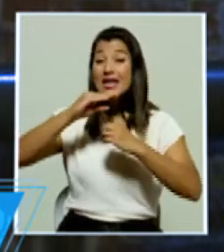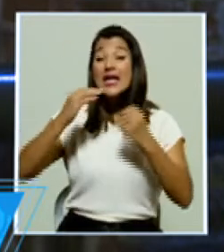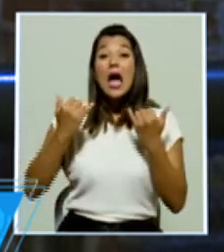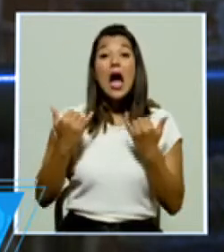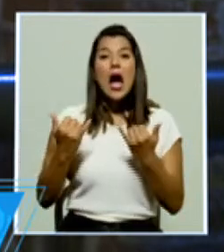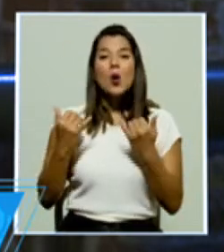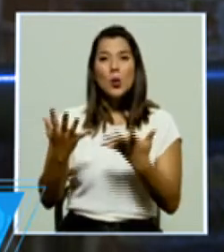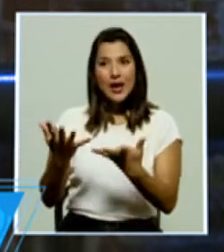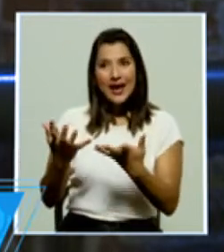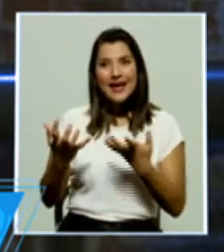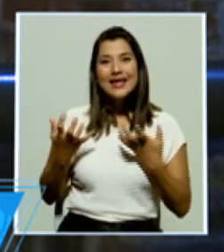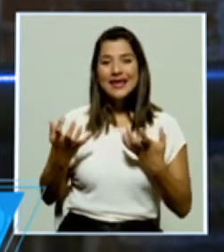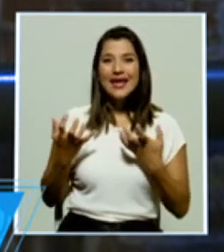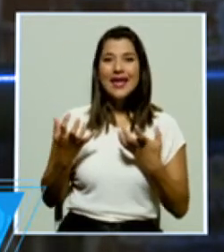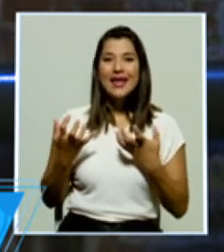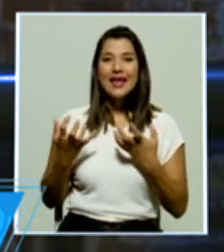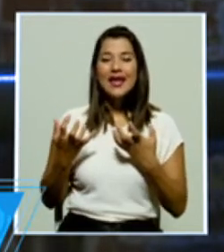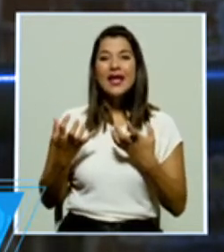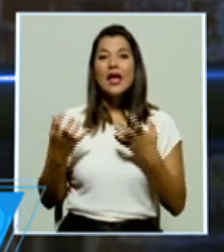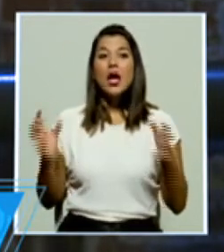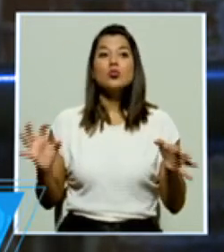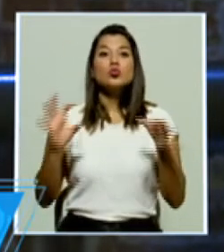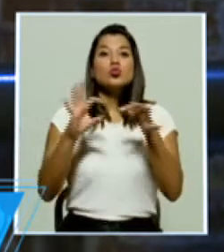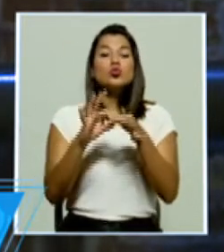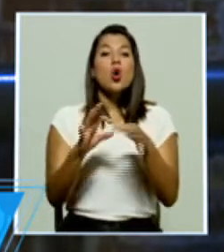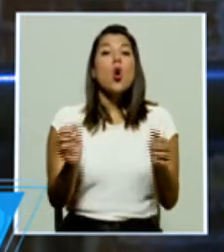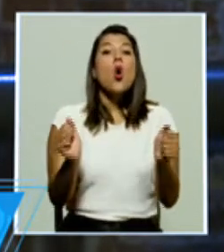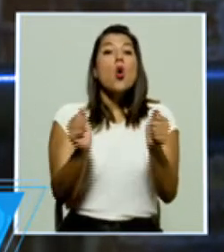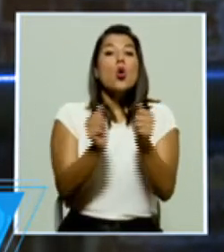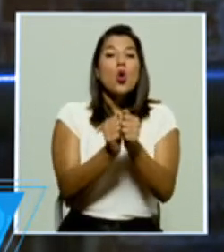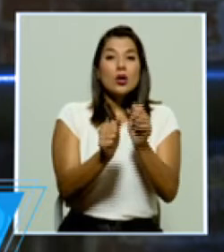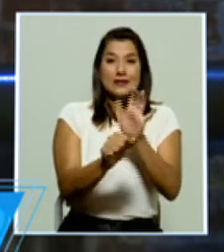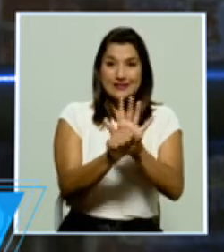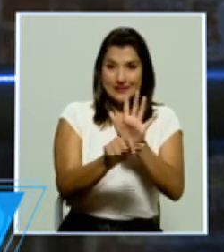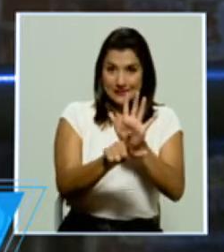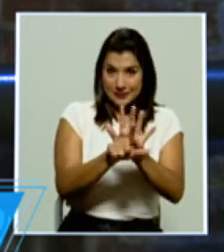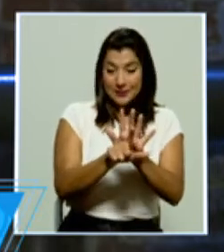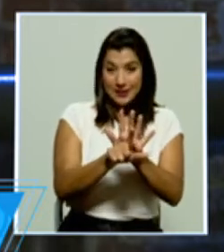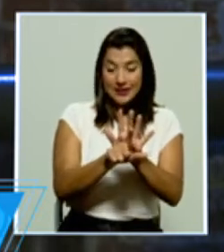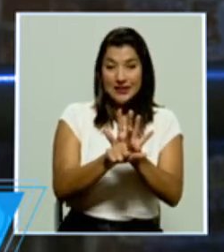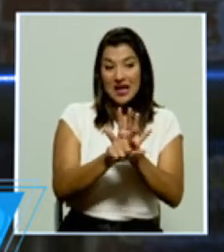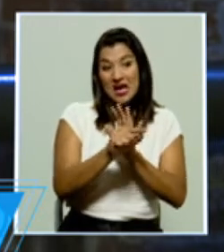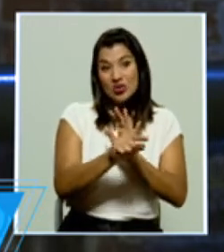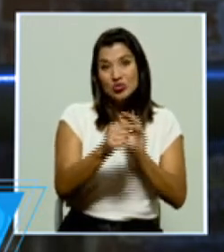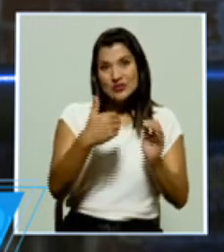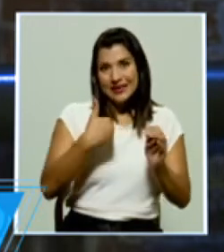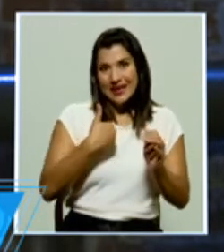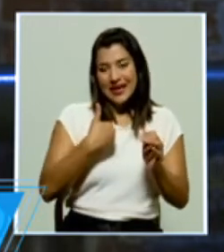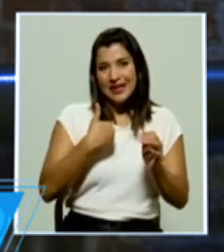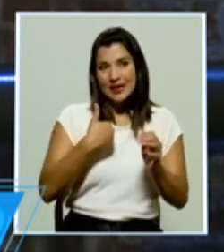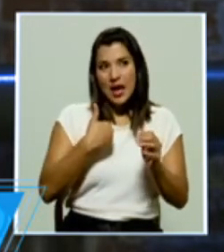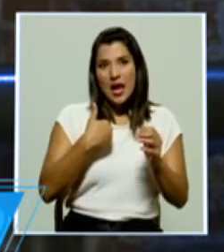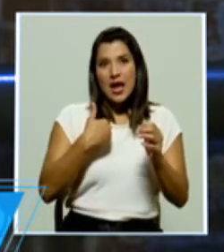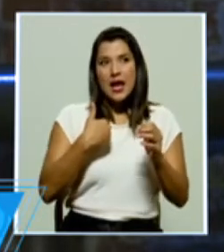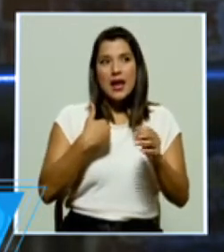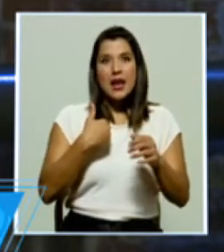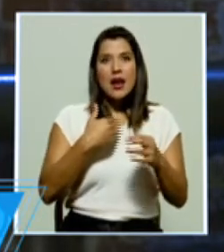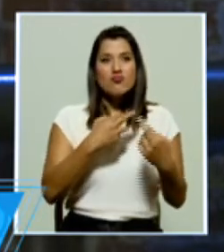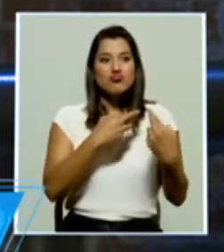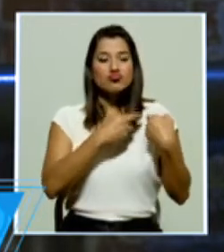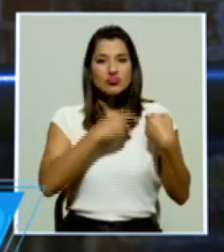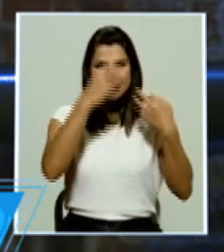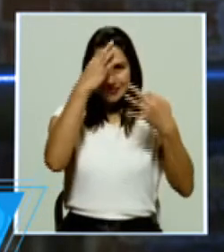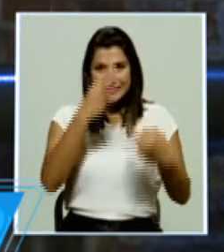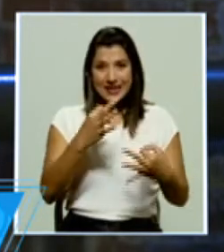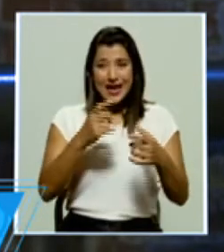el flujo de decisión de la política pública en el espacio representativo que es la Asamblea Legislativa. Entonces yo creo que en esto hemos dado un paso